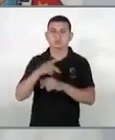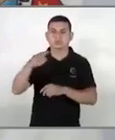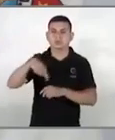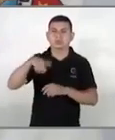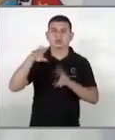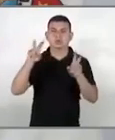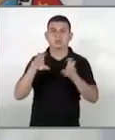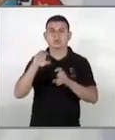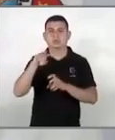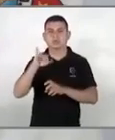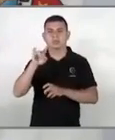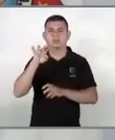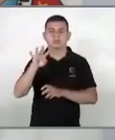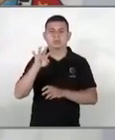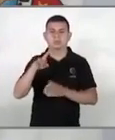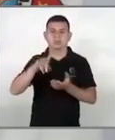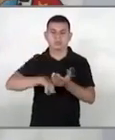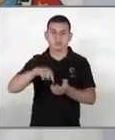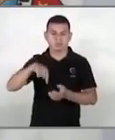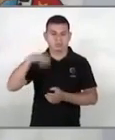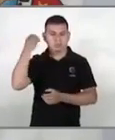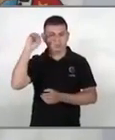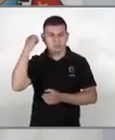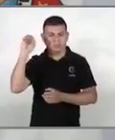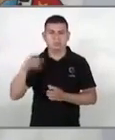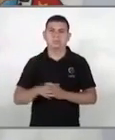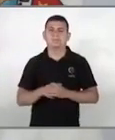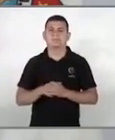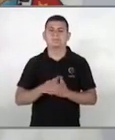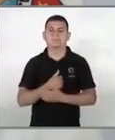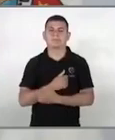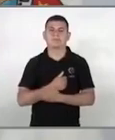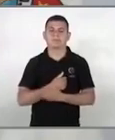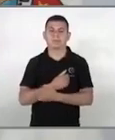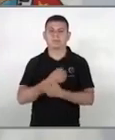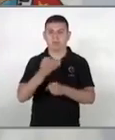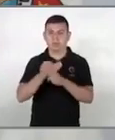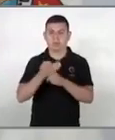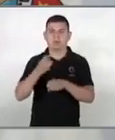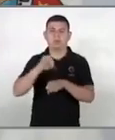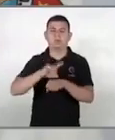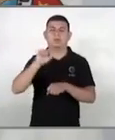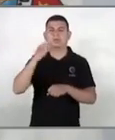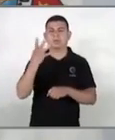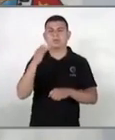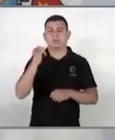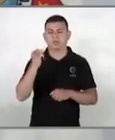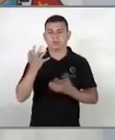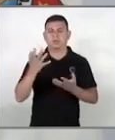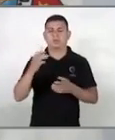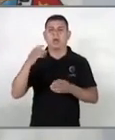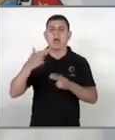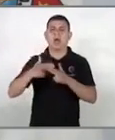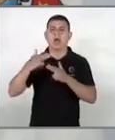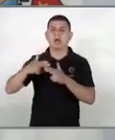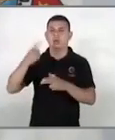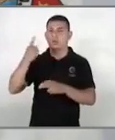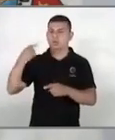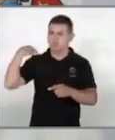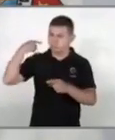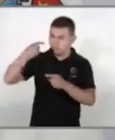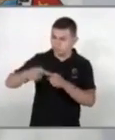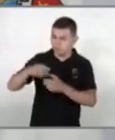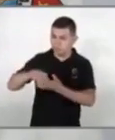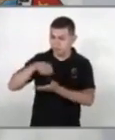por COVID-19 en el estado de Oaxaca, correspondiente al día de hoy, 24 de junio, con corte a las 13